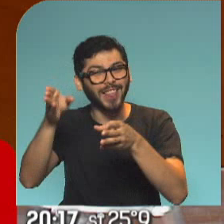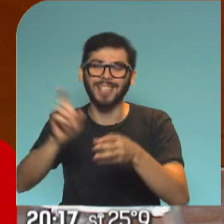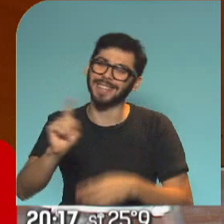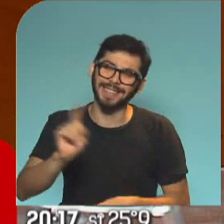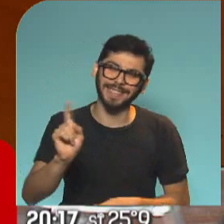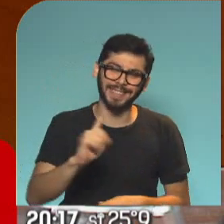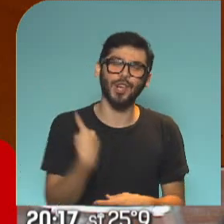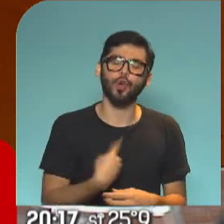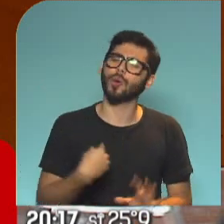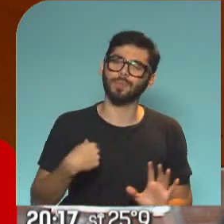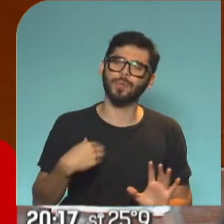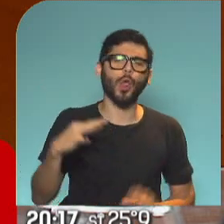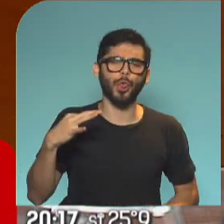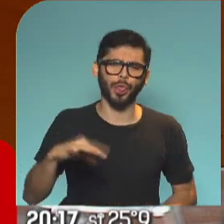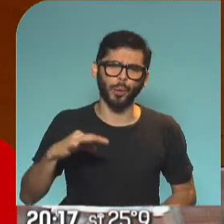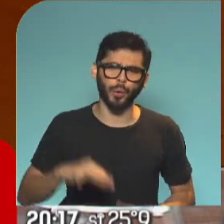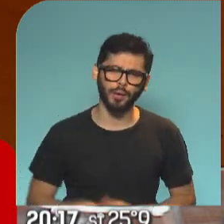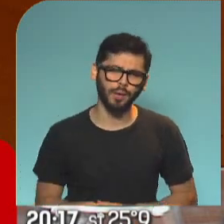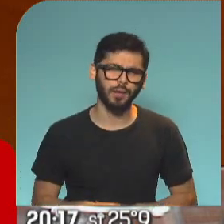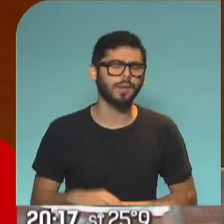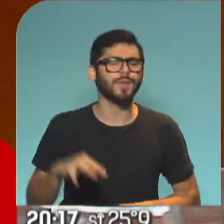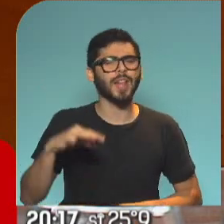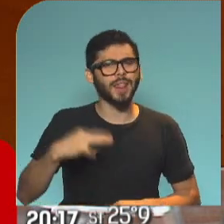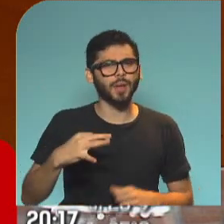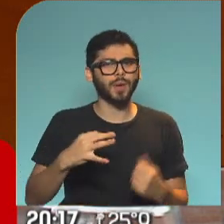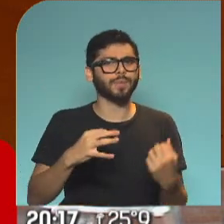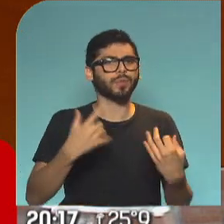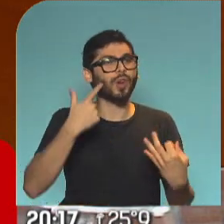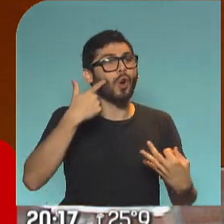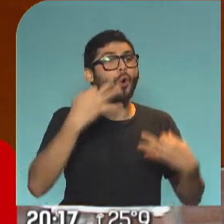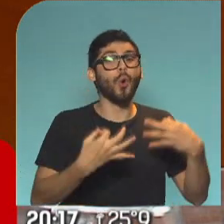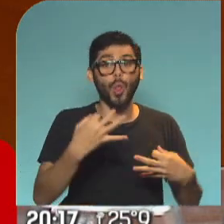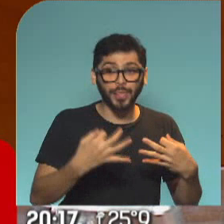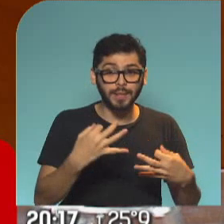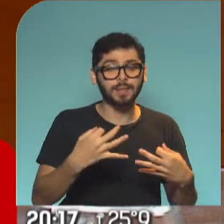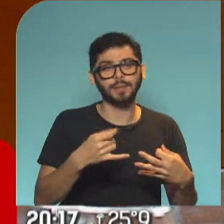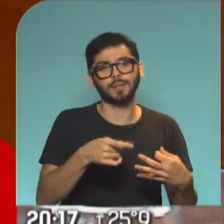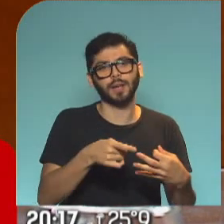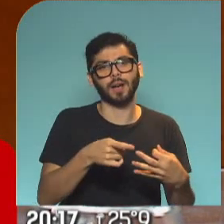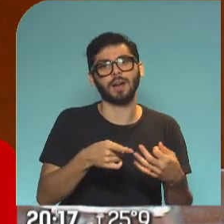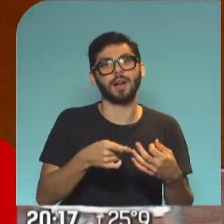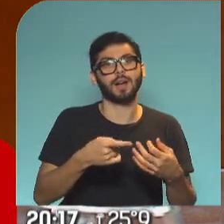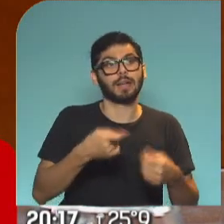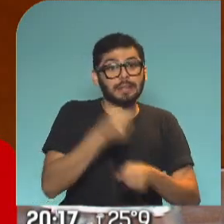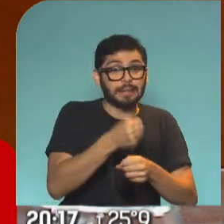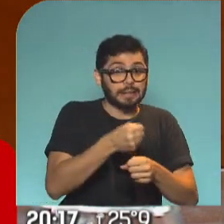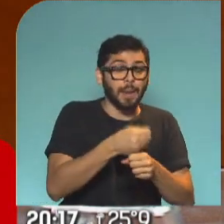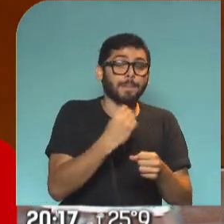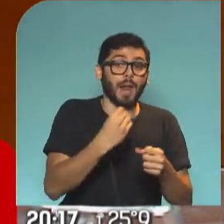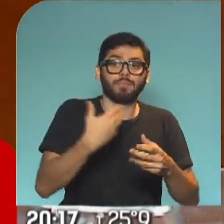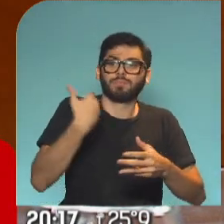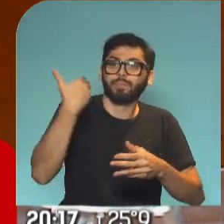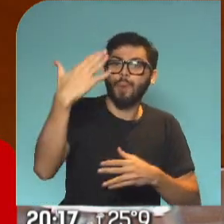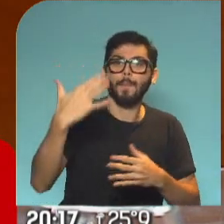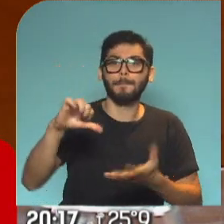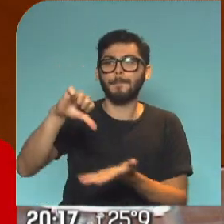tenemos una obligación y es construir una justicia que nos ayude a trabajar para construir un país más justo hoy la sociedad siente